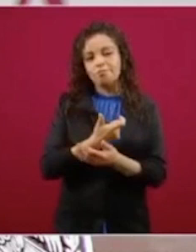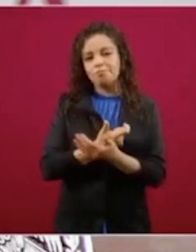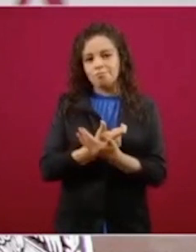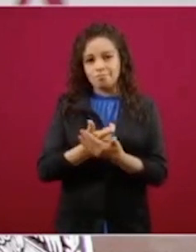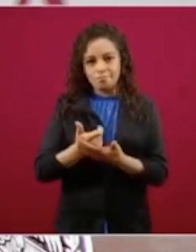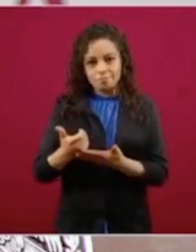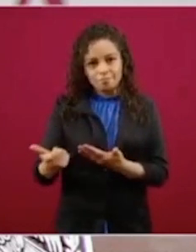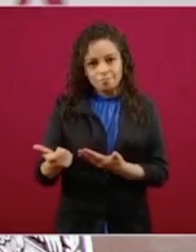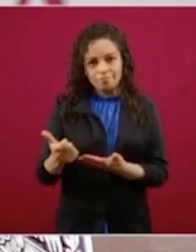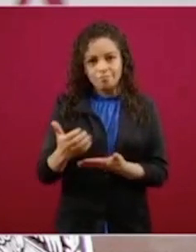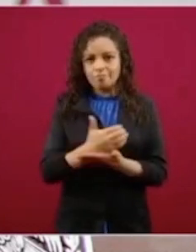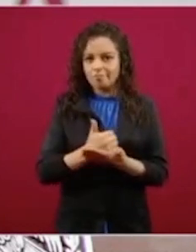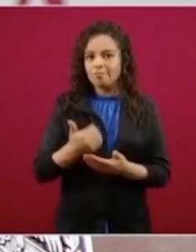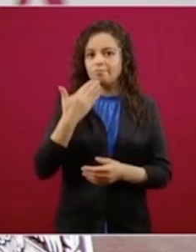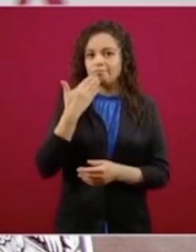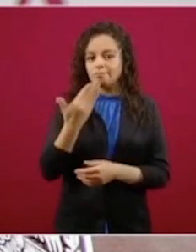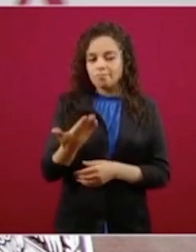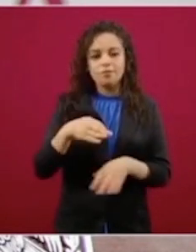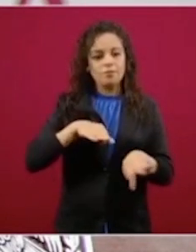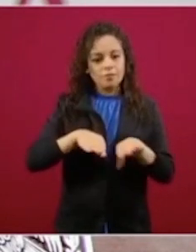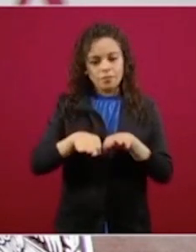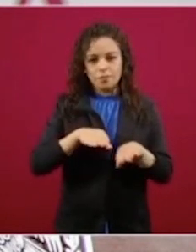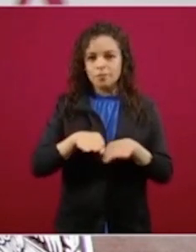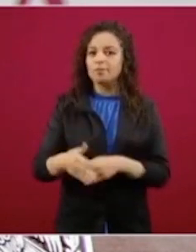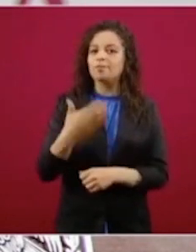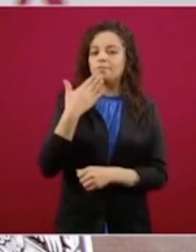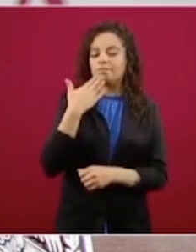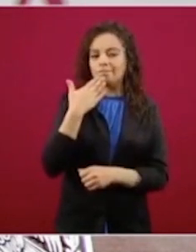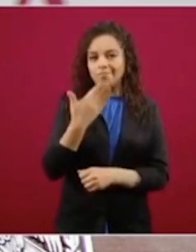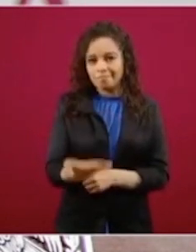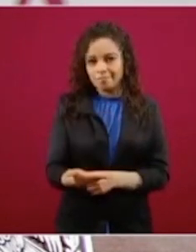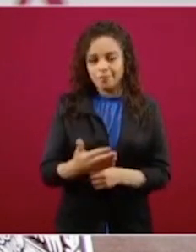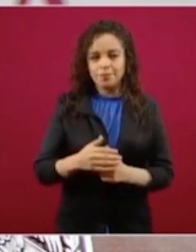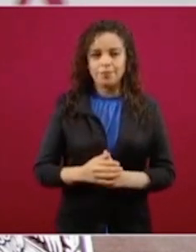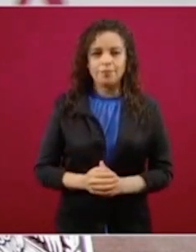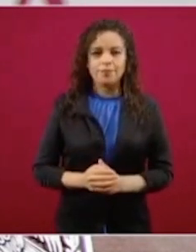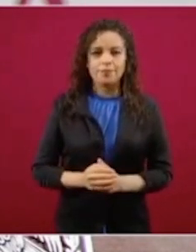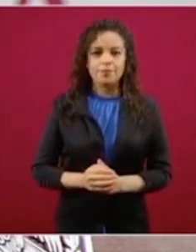trabajo, los que han hecho